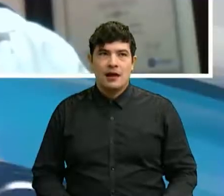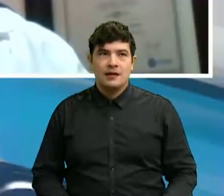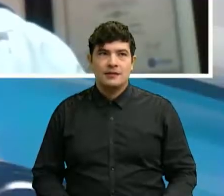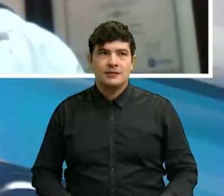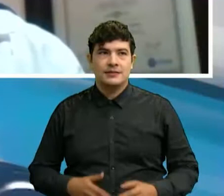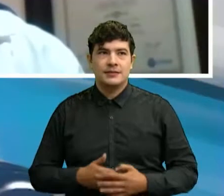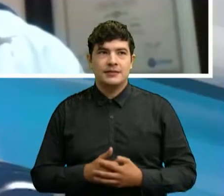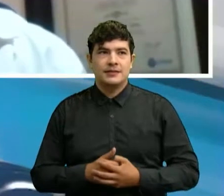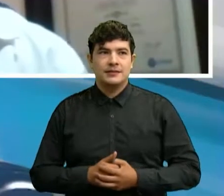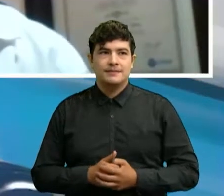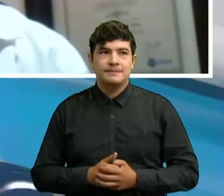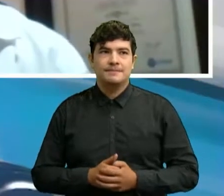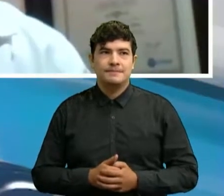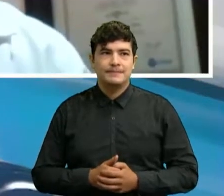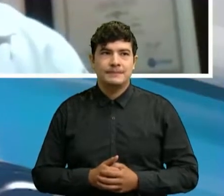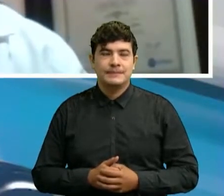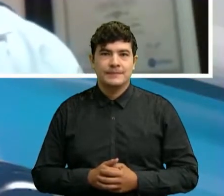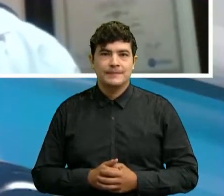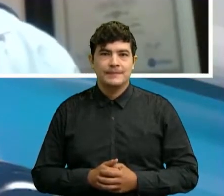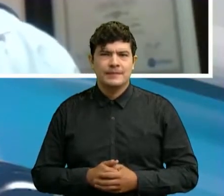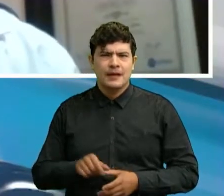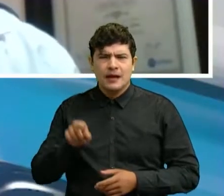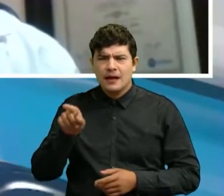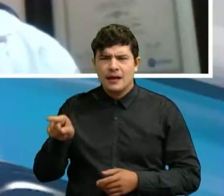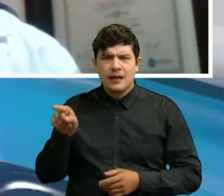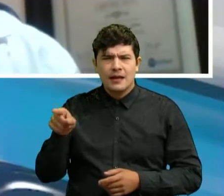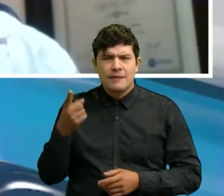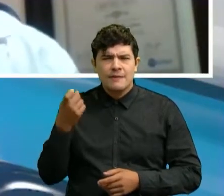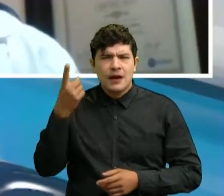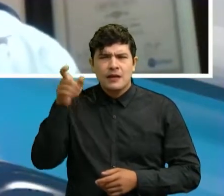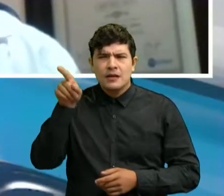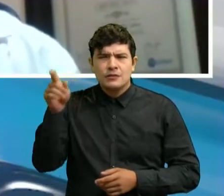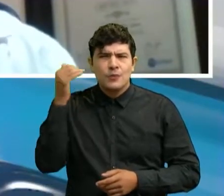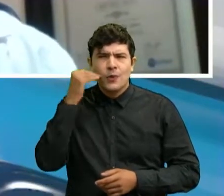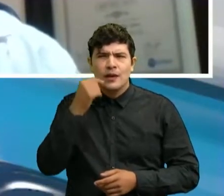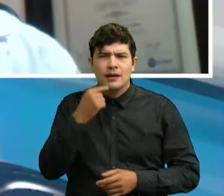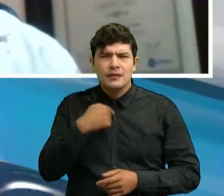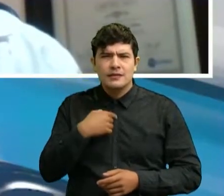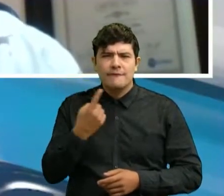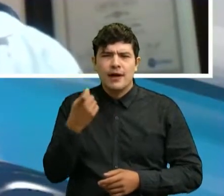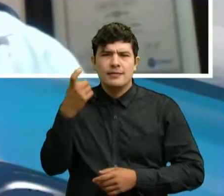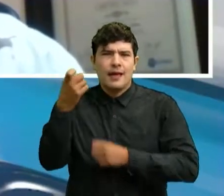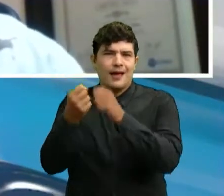Doctor Jorge Luis, ahí nos faltó un pedacito. La señora dice,